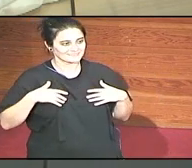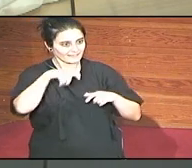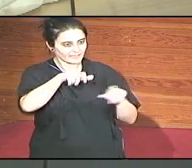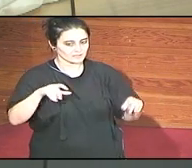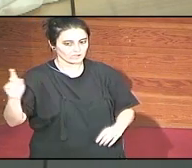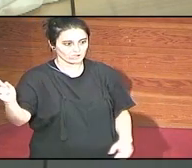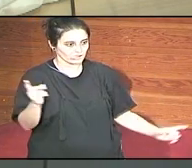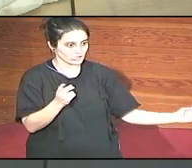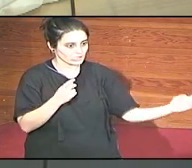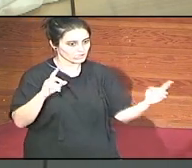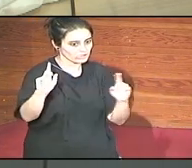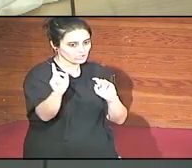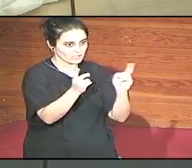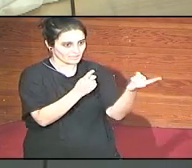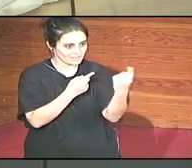infecciones de la